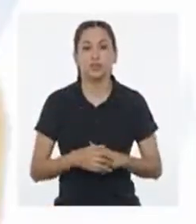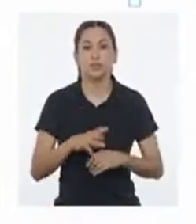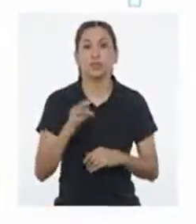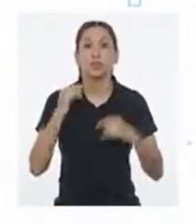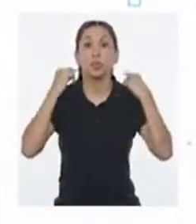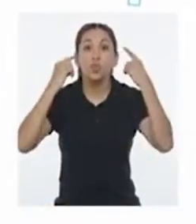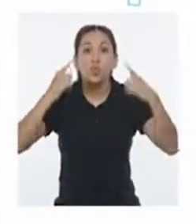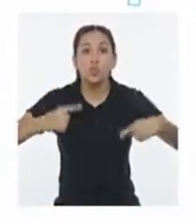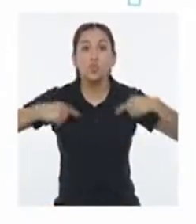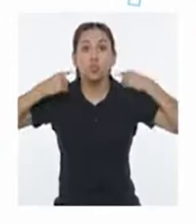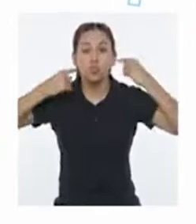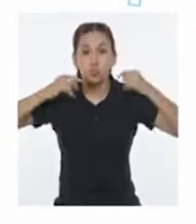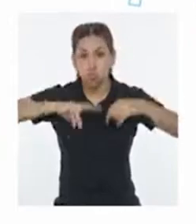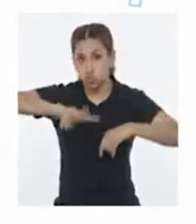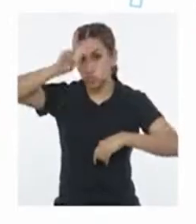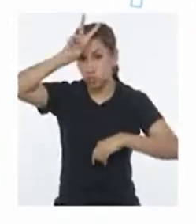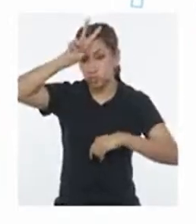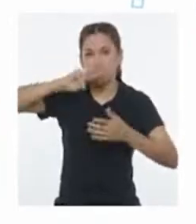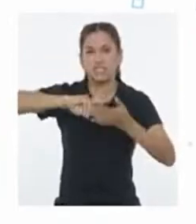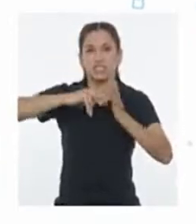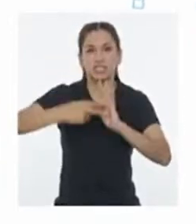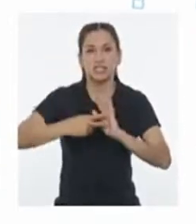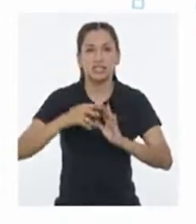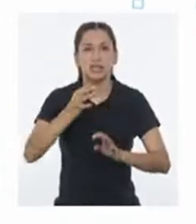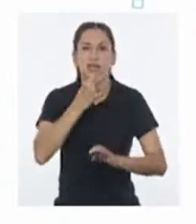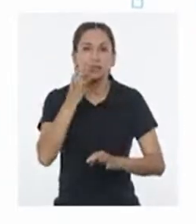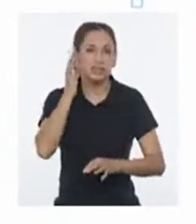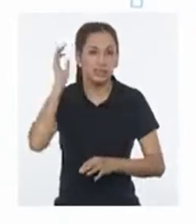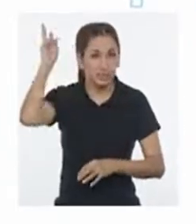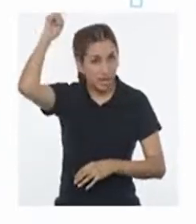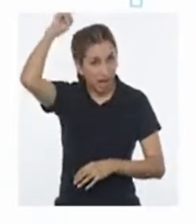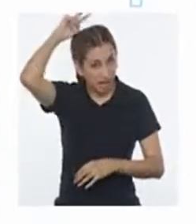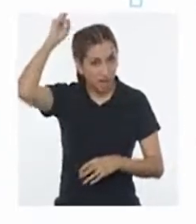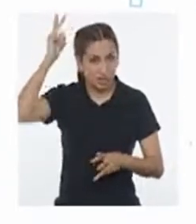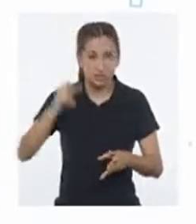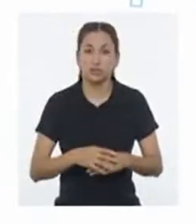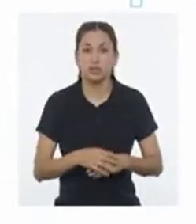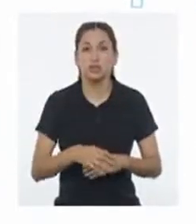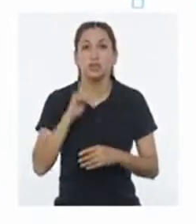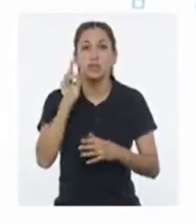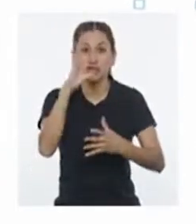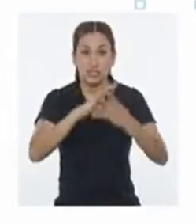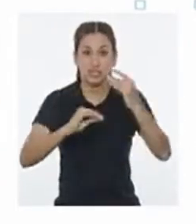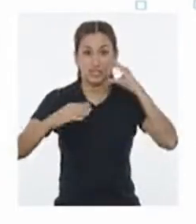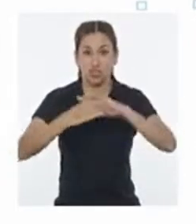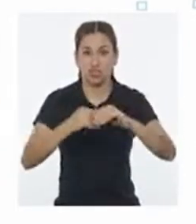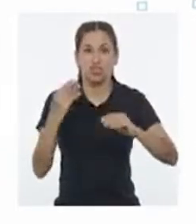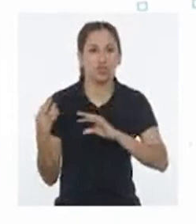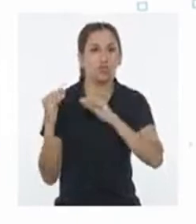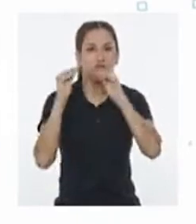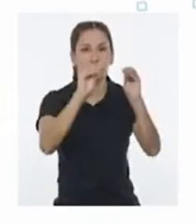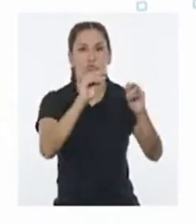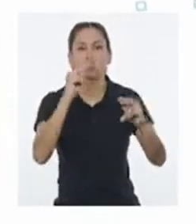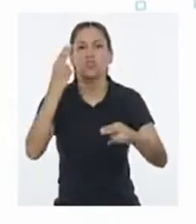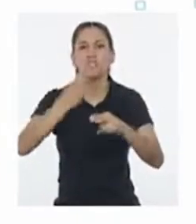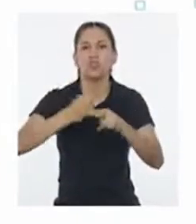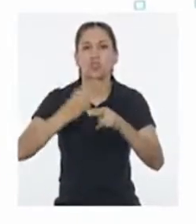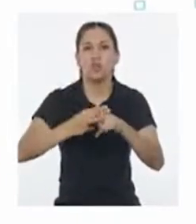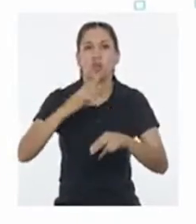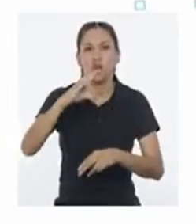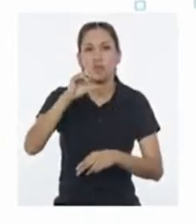histórica. Los curacas eran los señores étnicos andinos. Las crónicas los